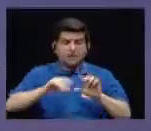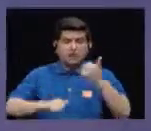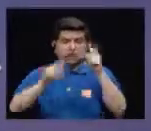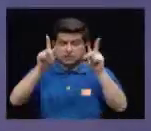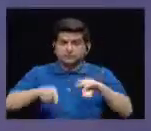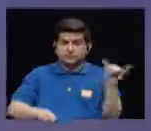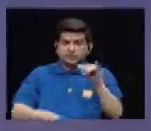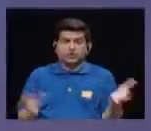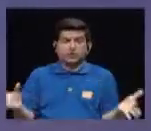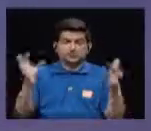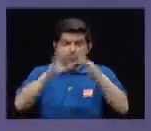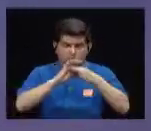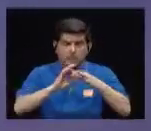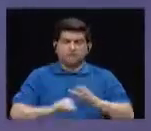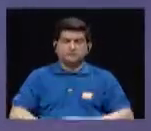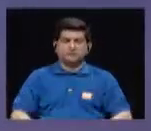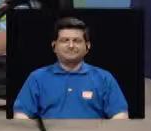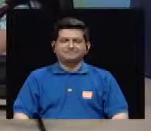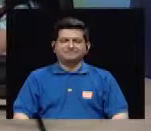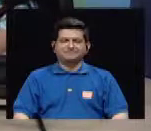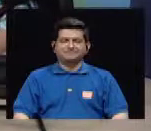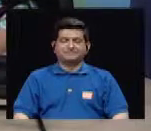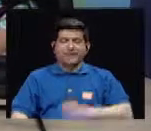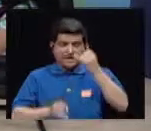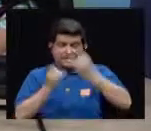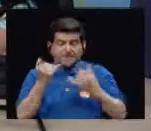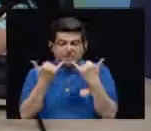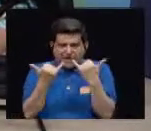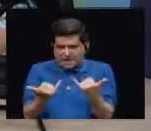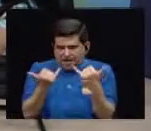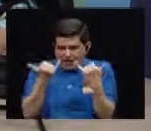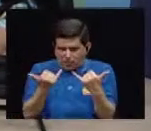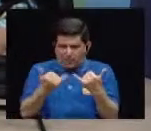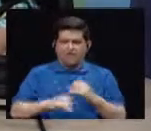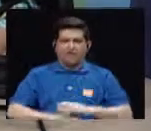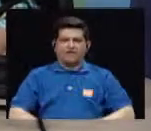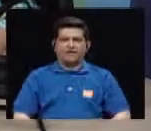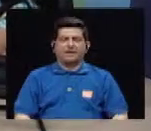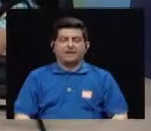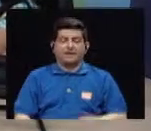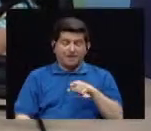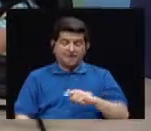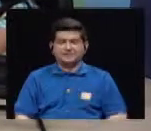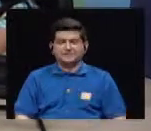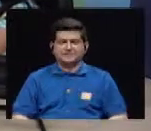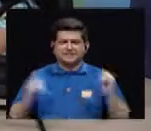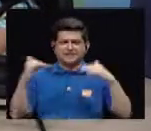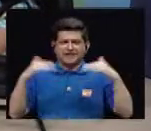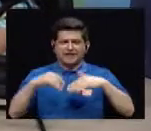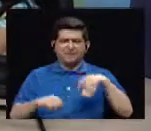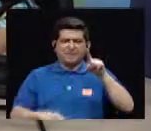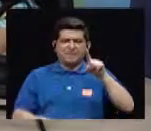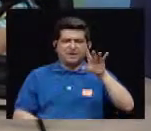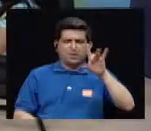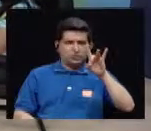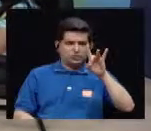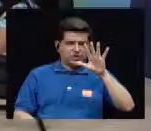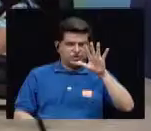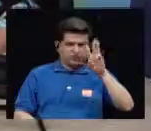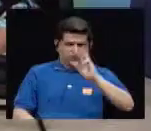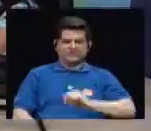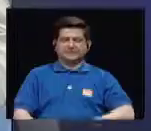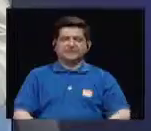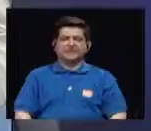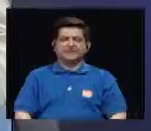otros personajes también asociados a la figura de, claro, Mora. Cerramos de momento la campaña del 56